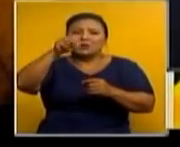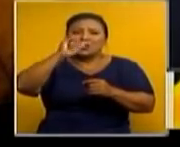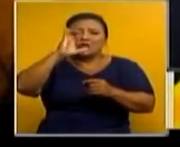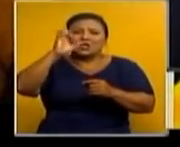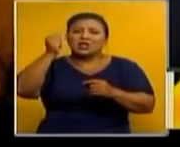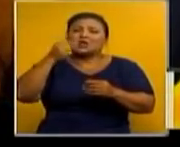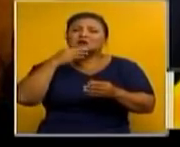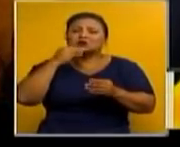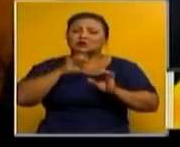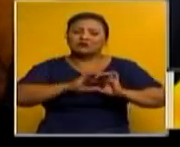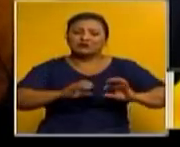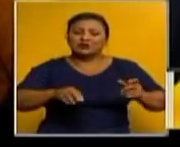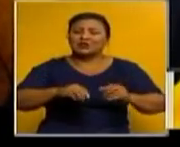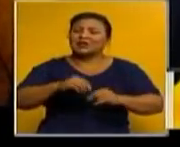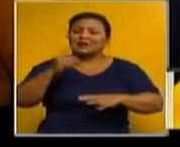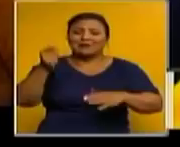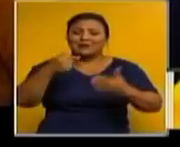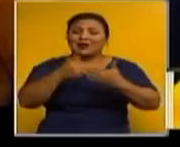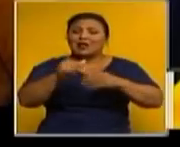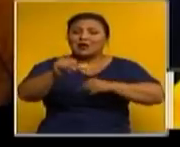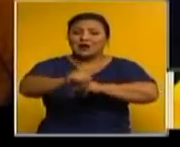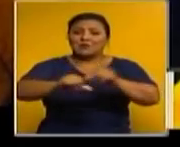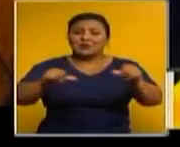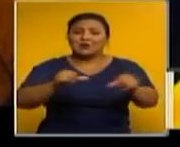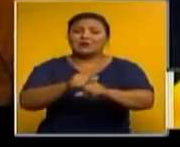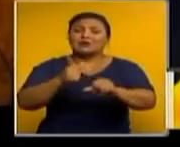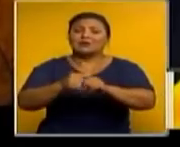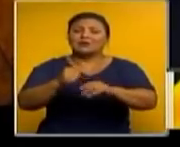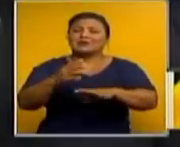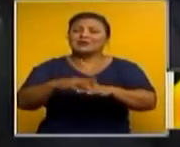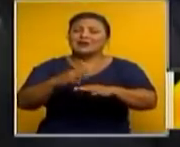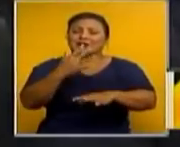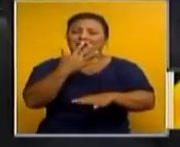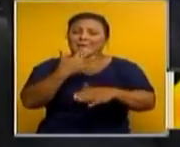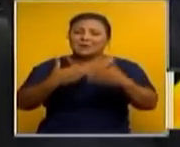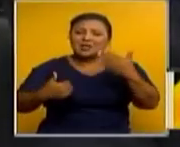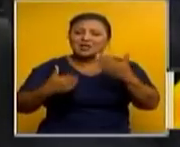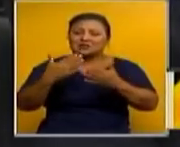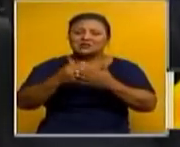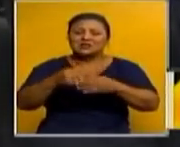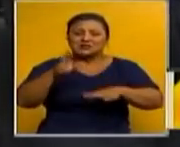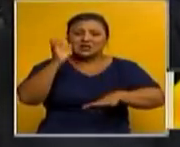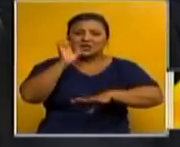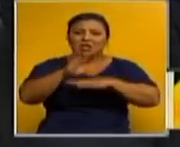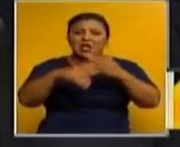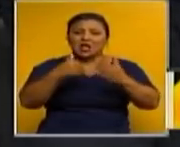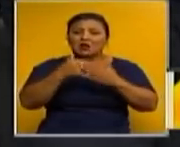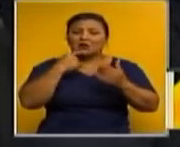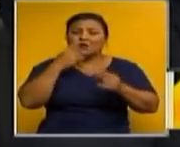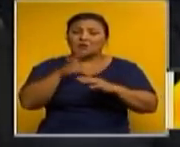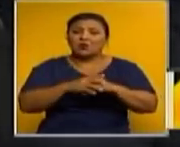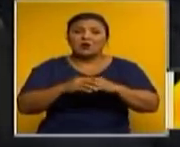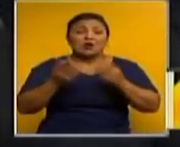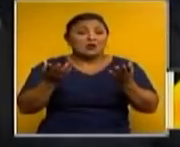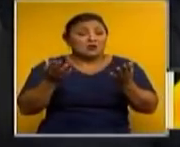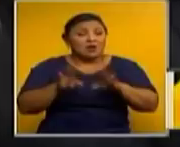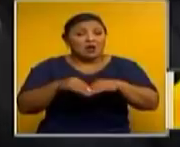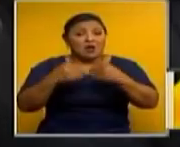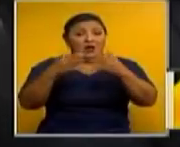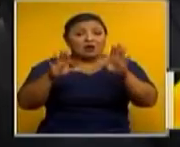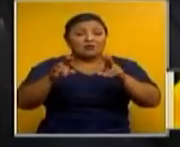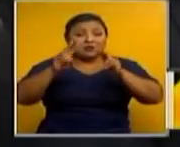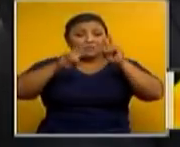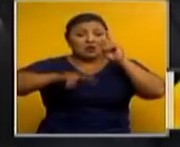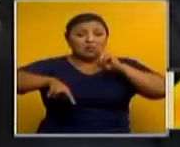figuraba como secretario general de la Administración de la Presidencia de la República. Hemos abierto una investigación